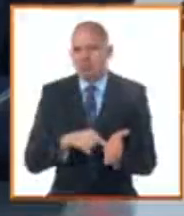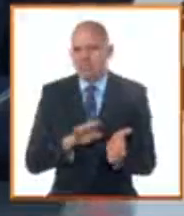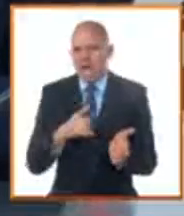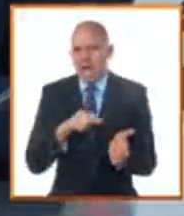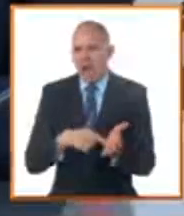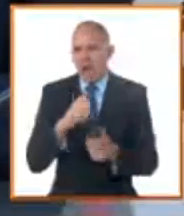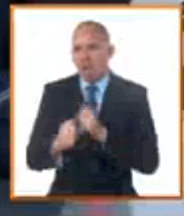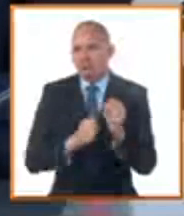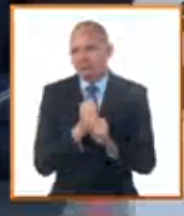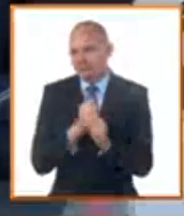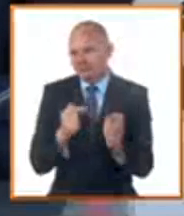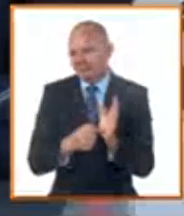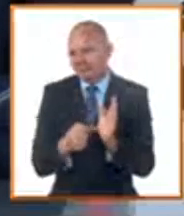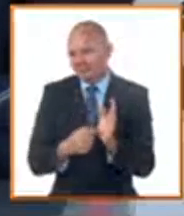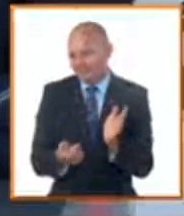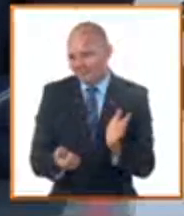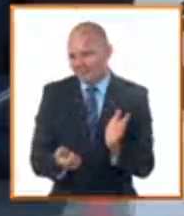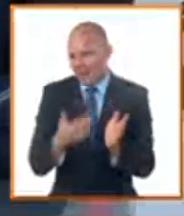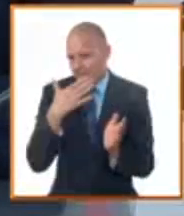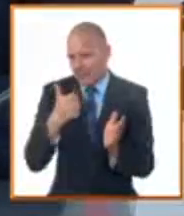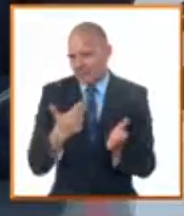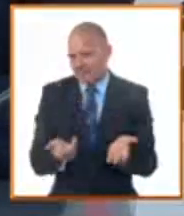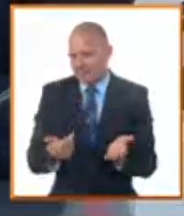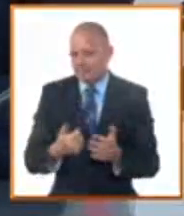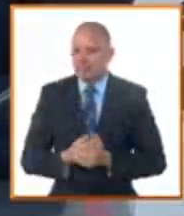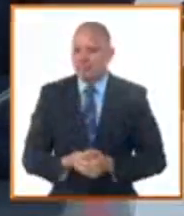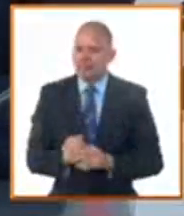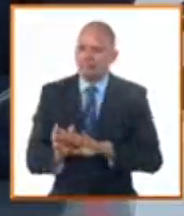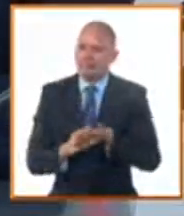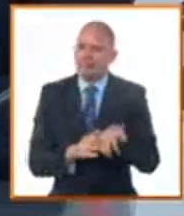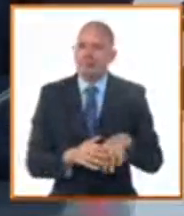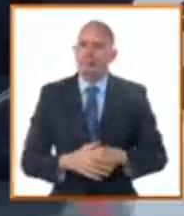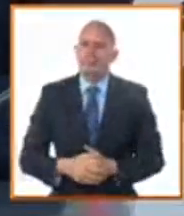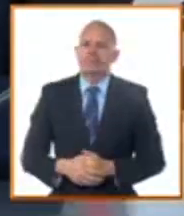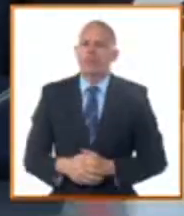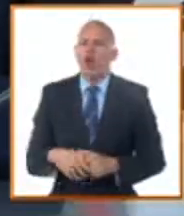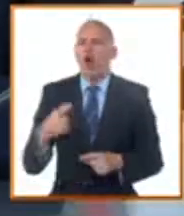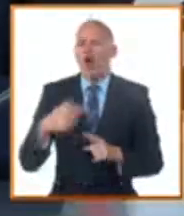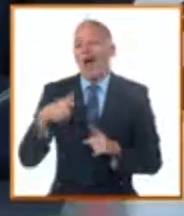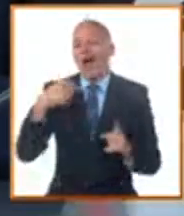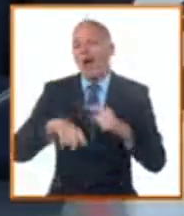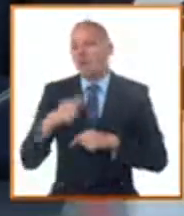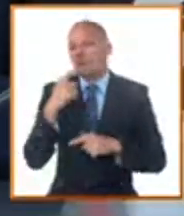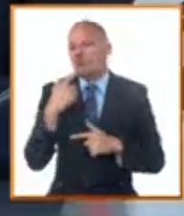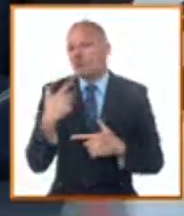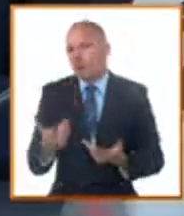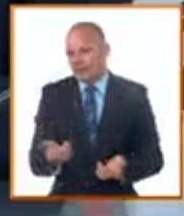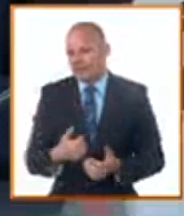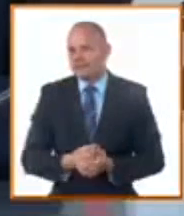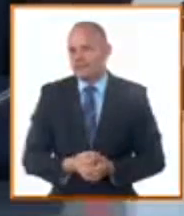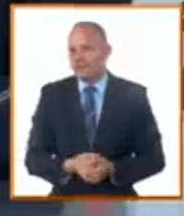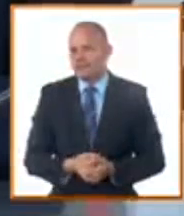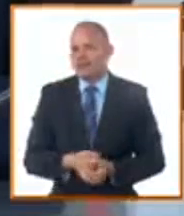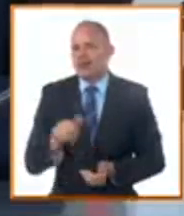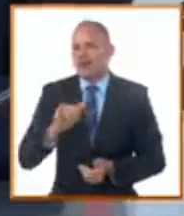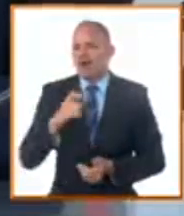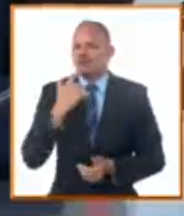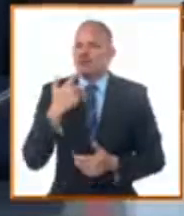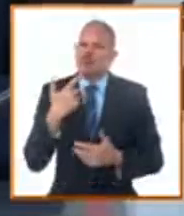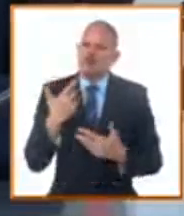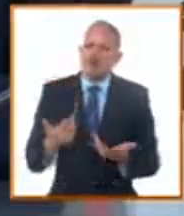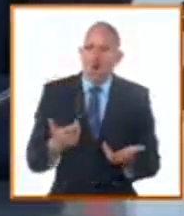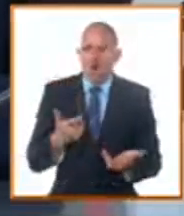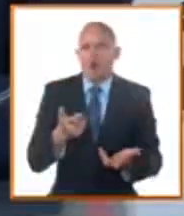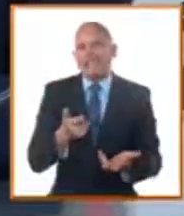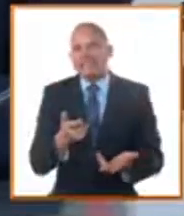creo que es momento oportuno de anunciarlo, en los mecanismos de devolución